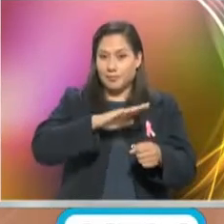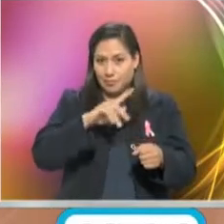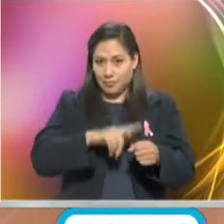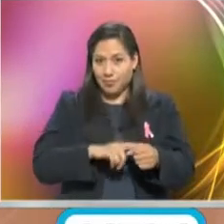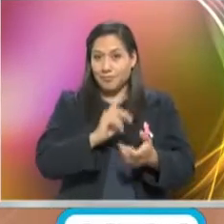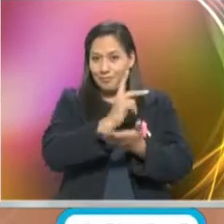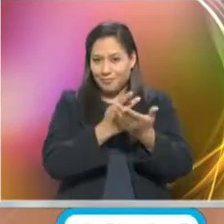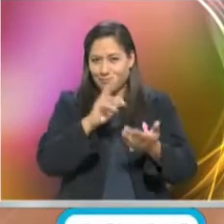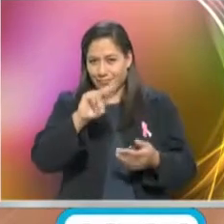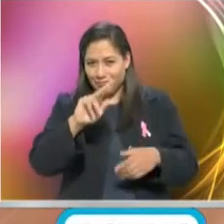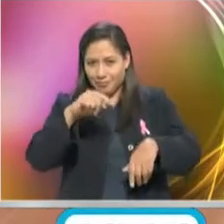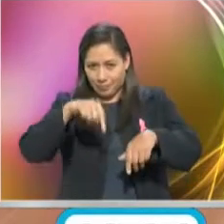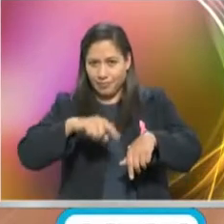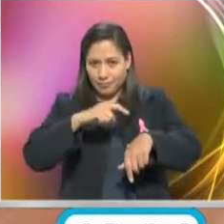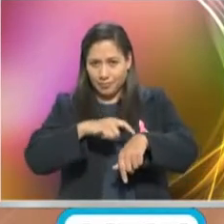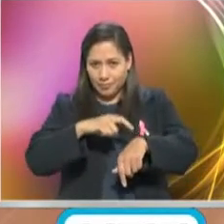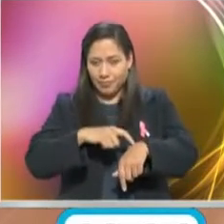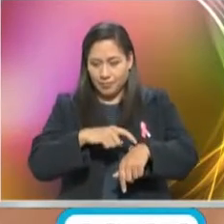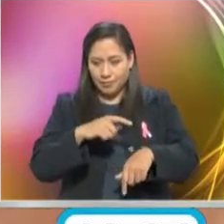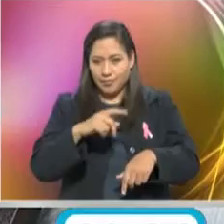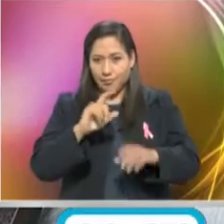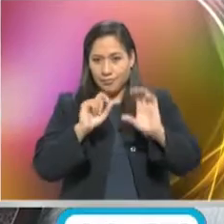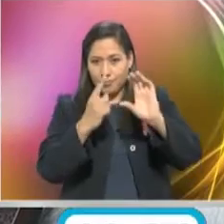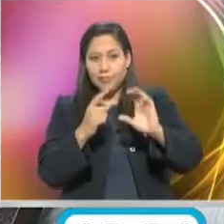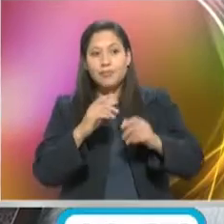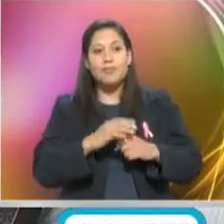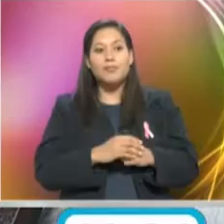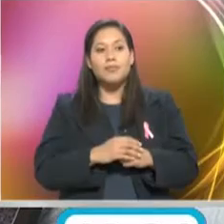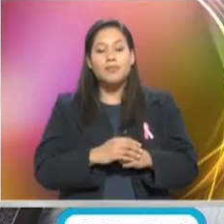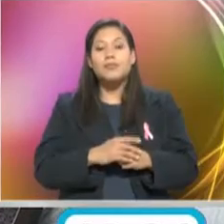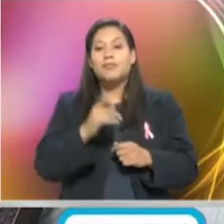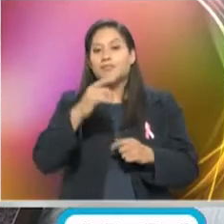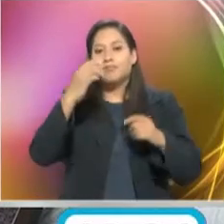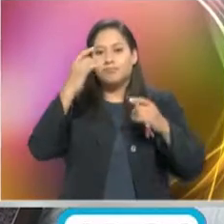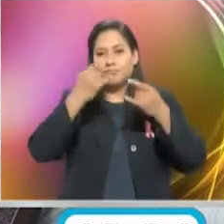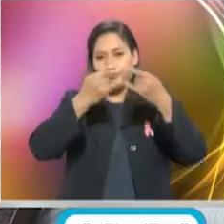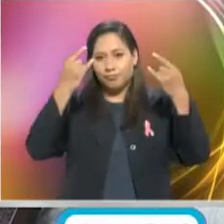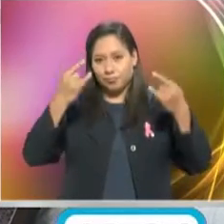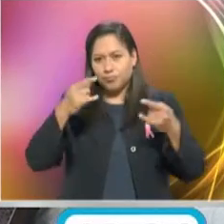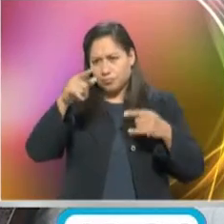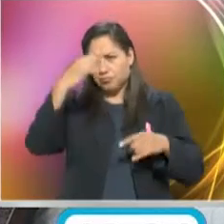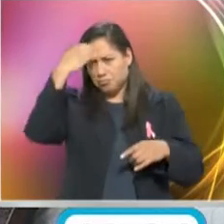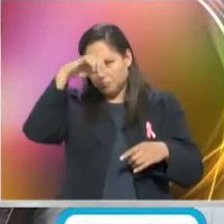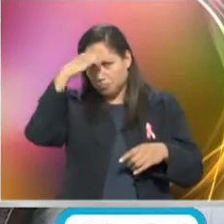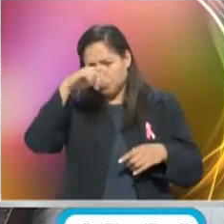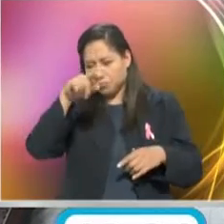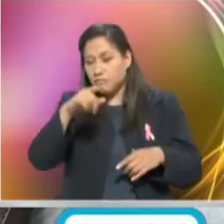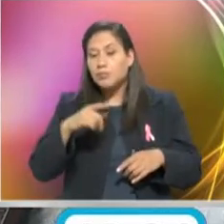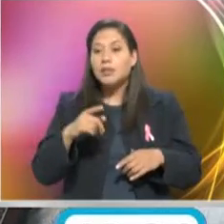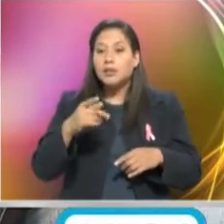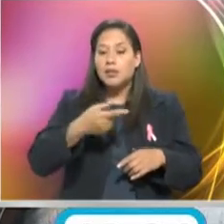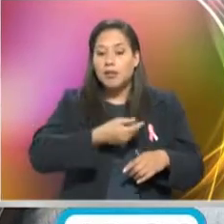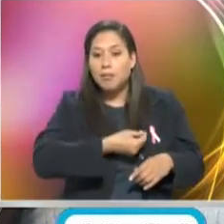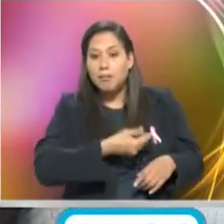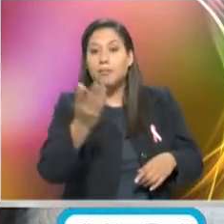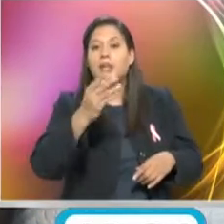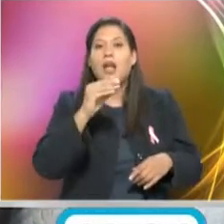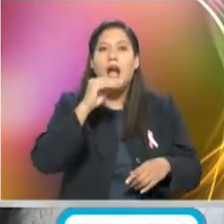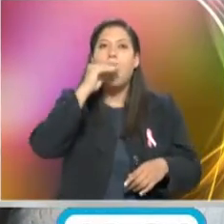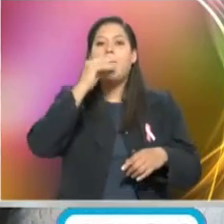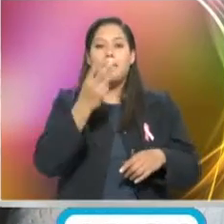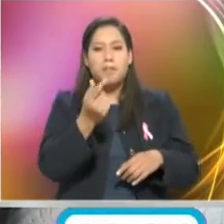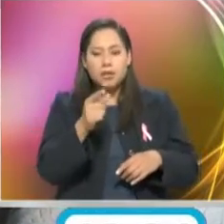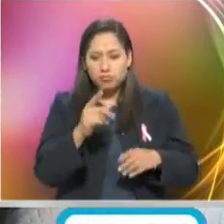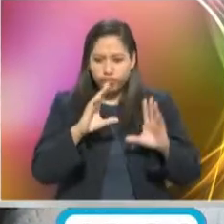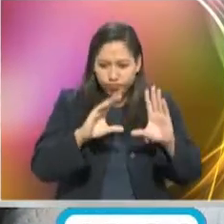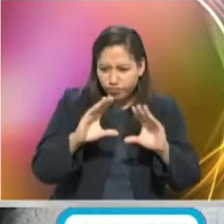este programa que se transmite aquí en Capital 21, a través de la experiencia que tienes y de las disciplinas que hacen estas 2 perritas que están a tu